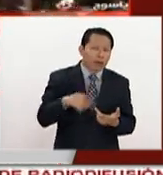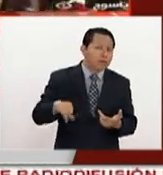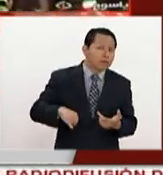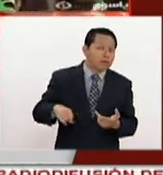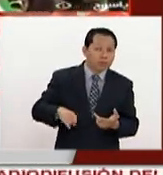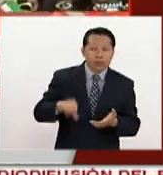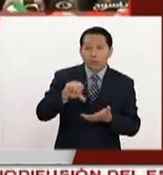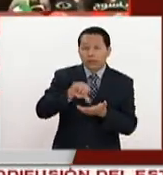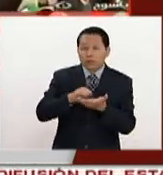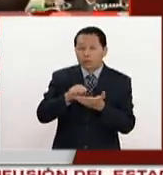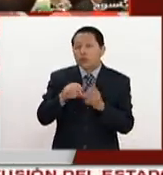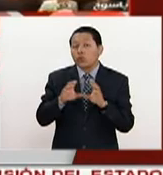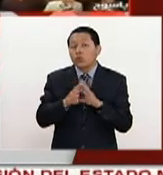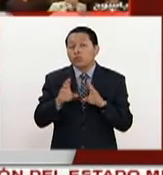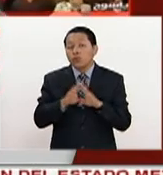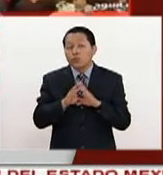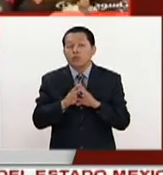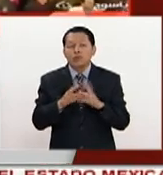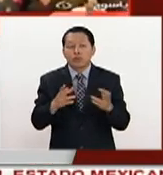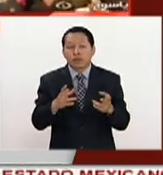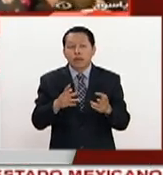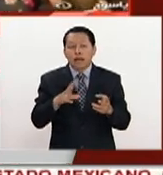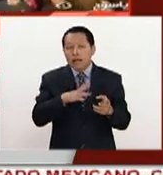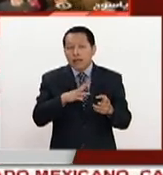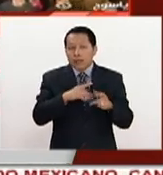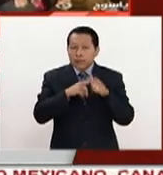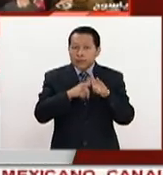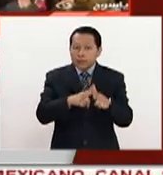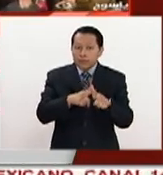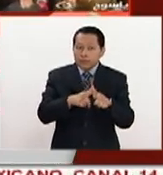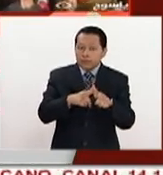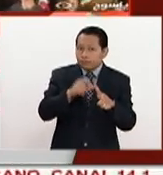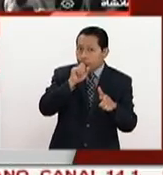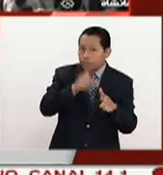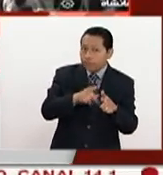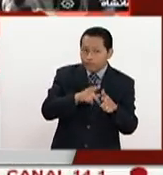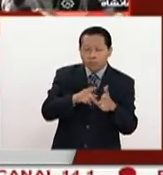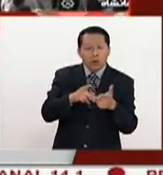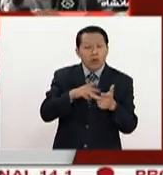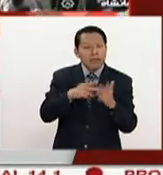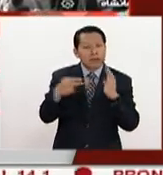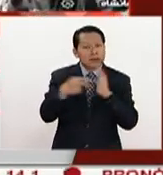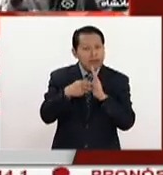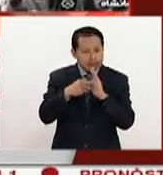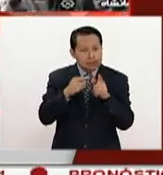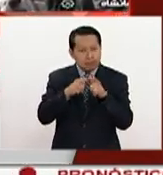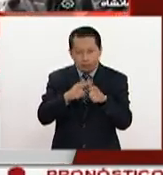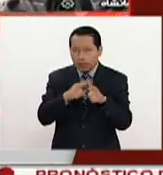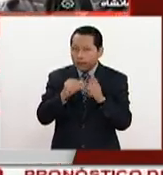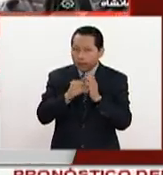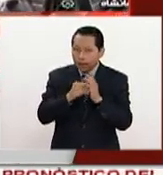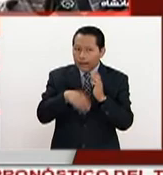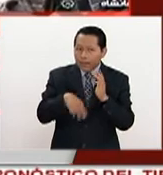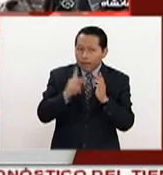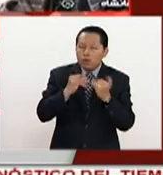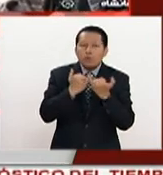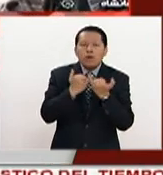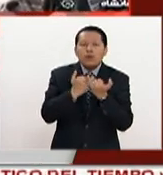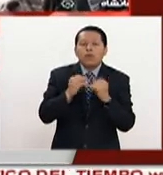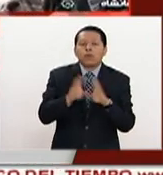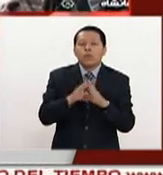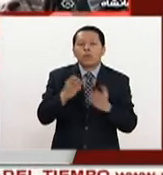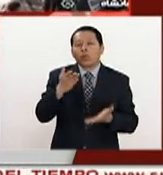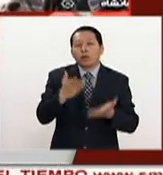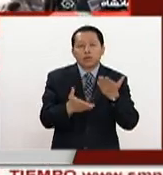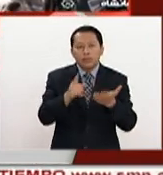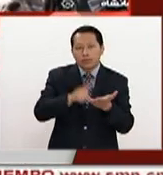de Irán permanece mantener esta presencia en Siria, pero sobre todo tratar de mantener el